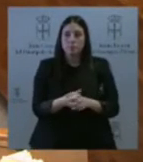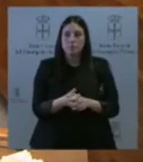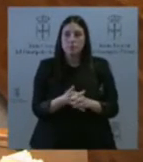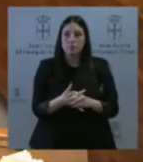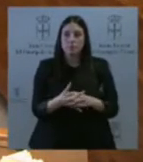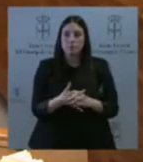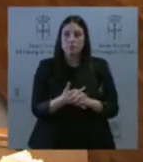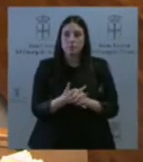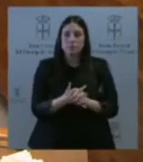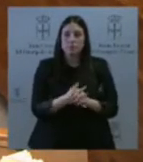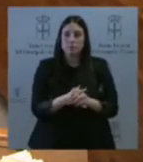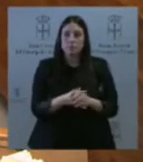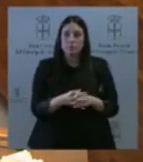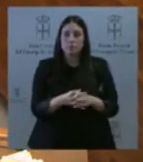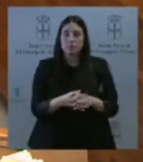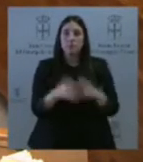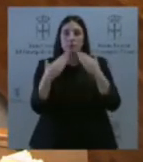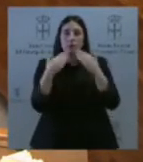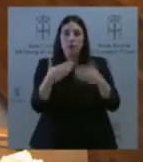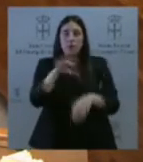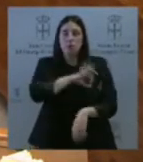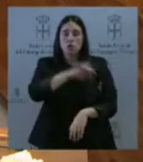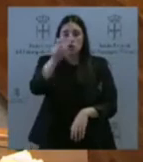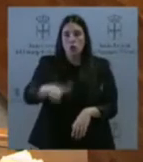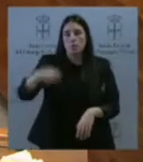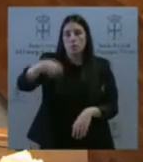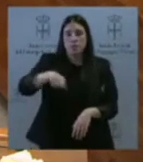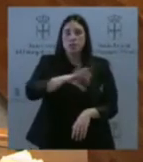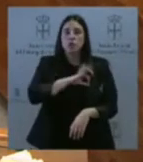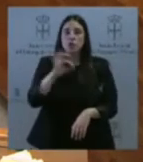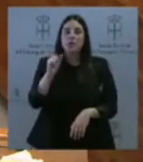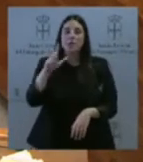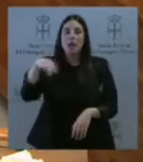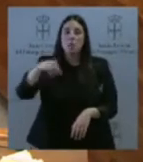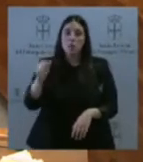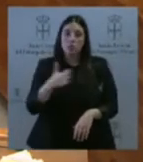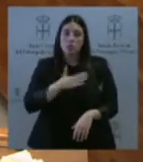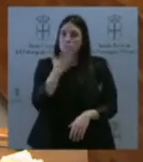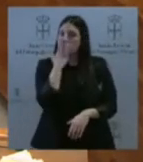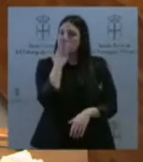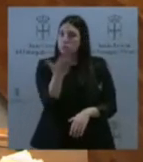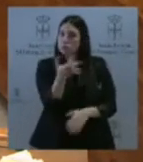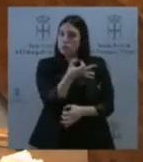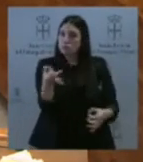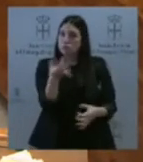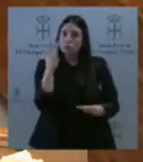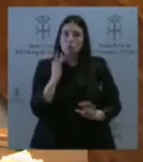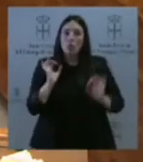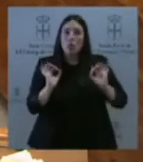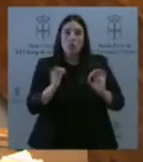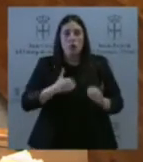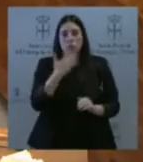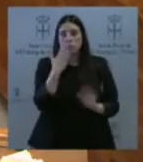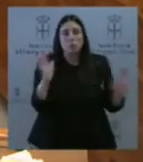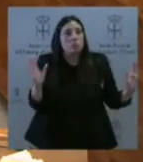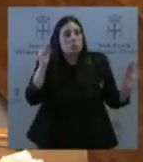Gracias, señor presidente. Señor Salmón, creo que la mi honestidad y la mi decencia, sinceramente, están fuera de toda duda.